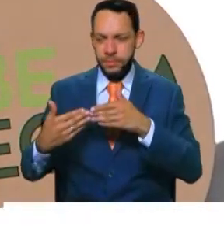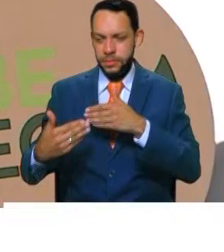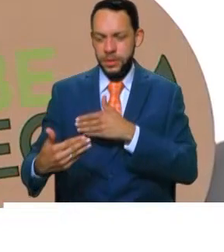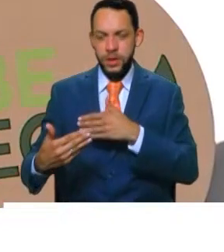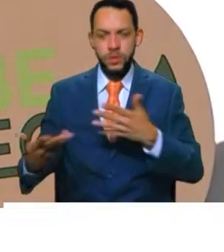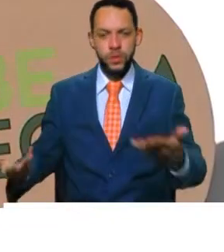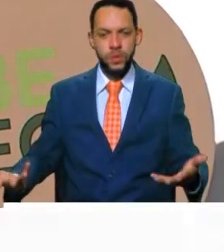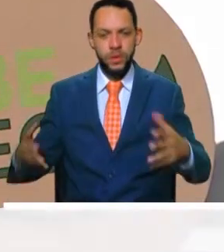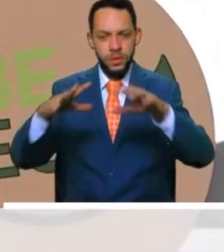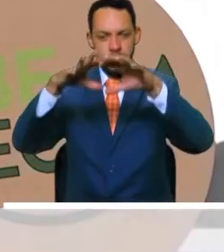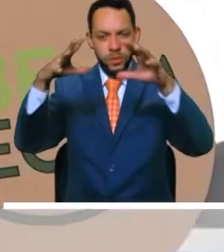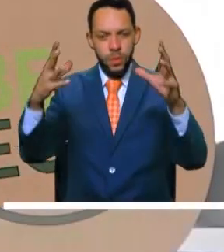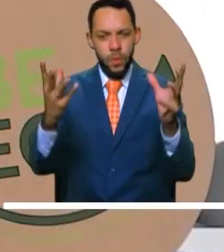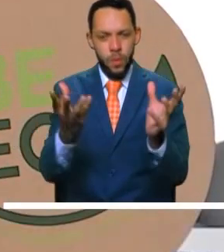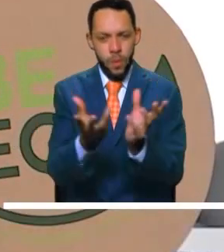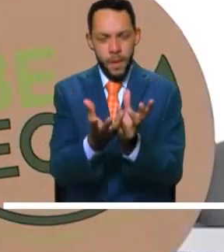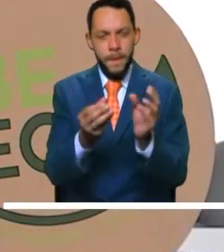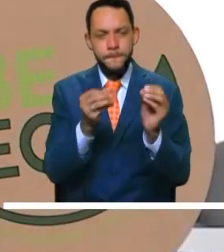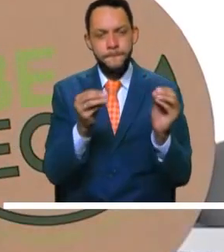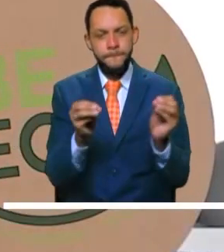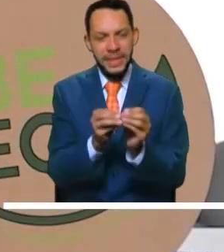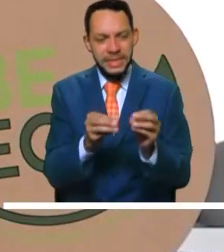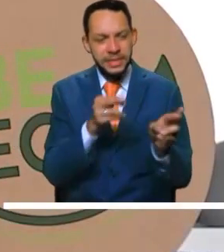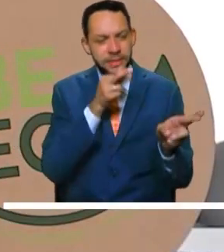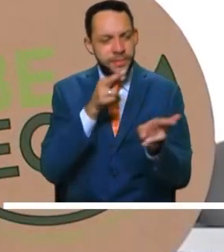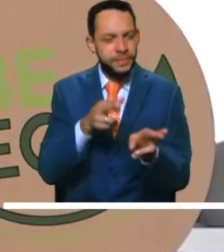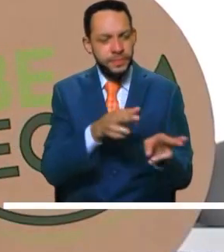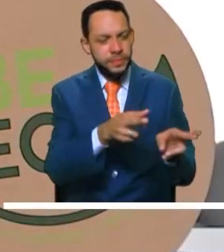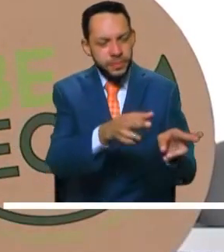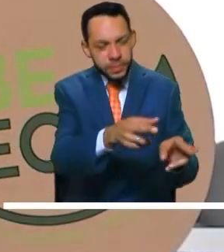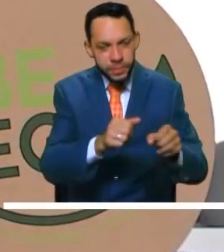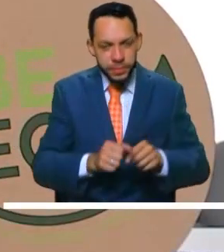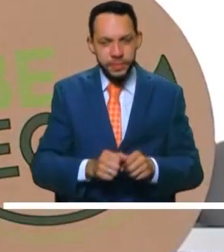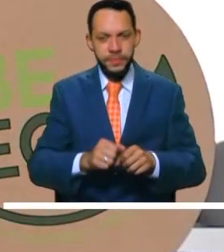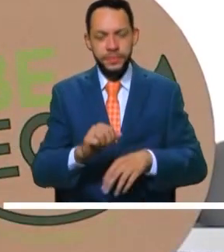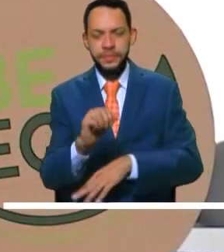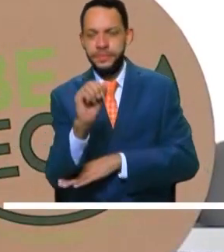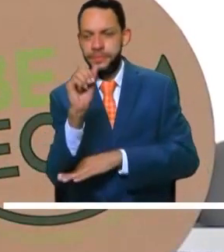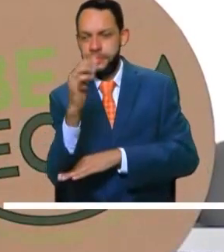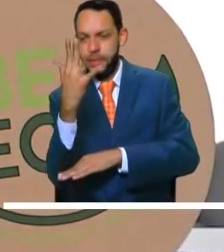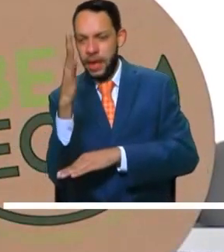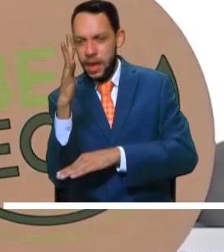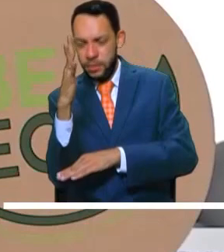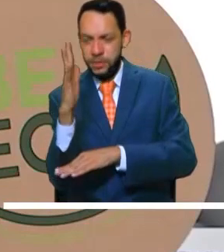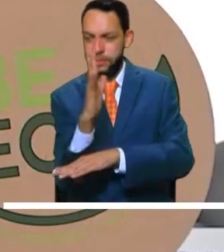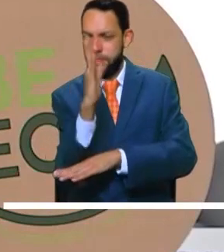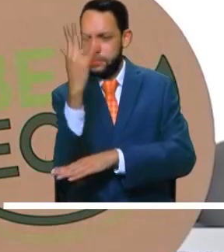madre tierra. Si contaminamos el agua, si contaminamos el aire, que ya tenemos